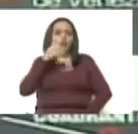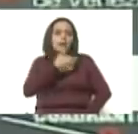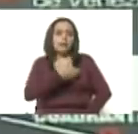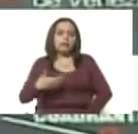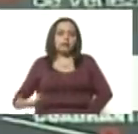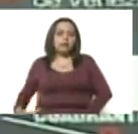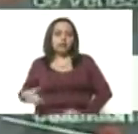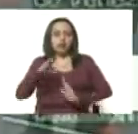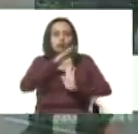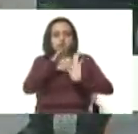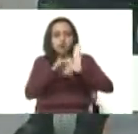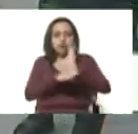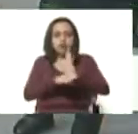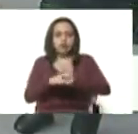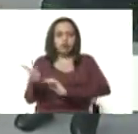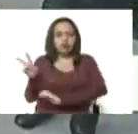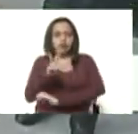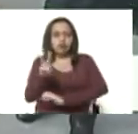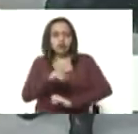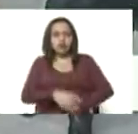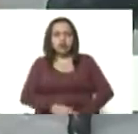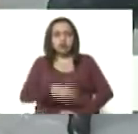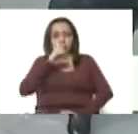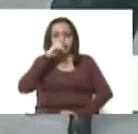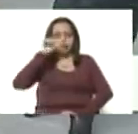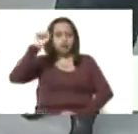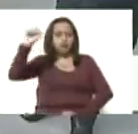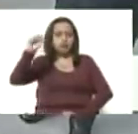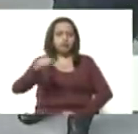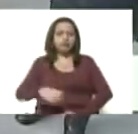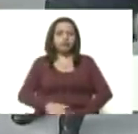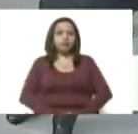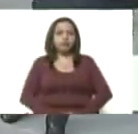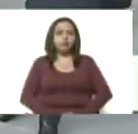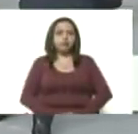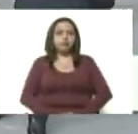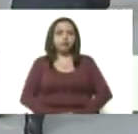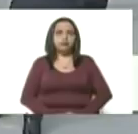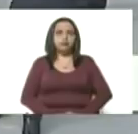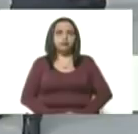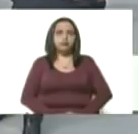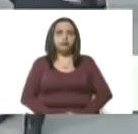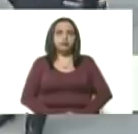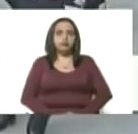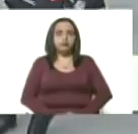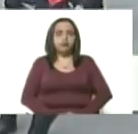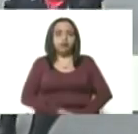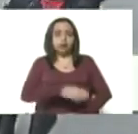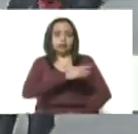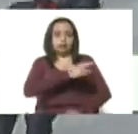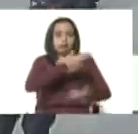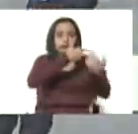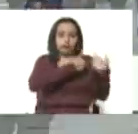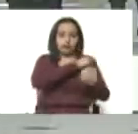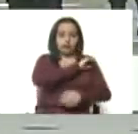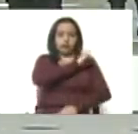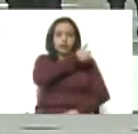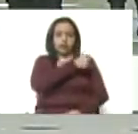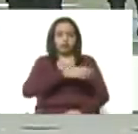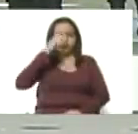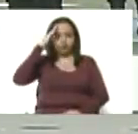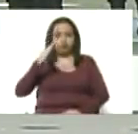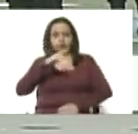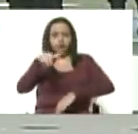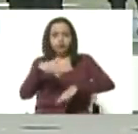presidente constitucional de la República Bolivariana de Venezuela, Nicolás Maduro Moro, comandante en jefe de la Fuerza Armada Nacional